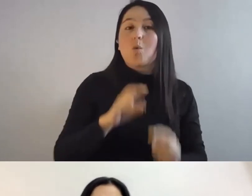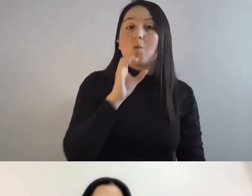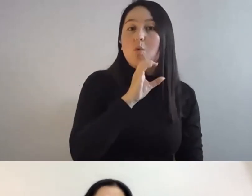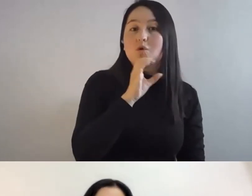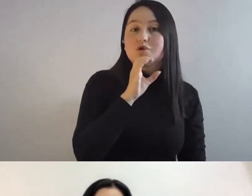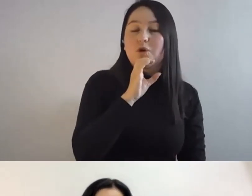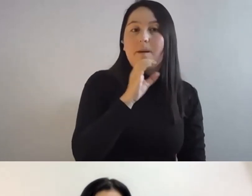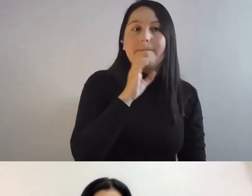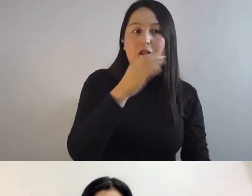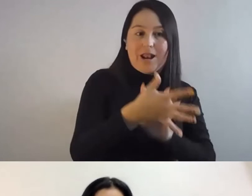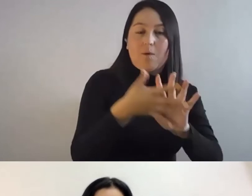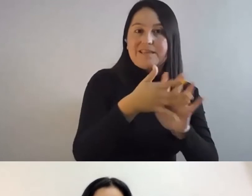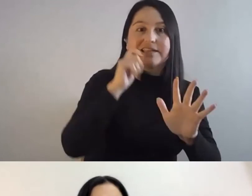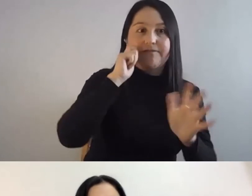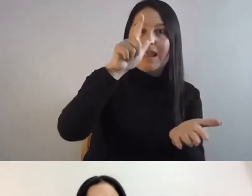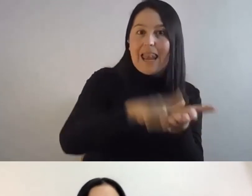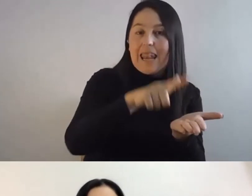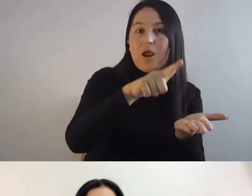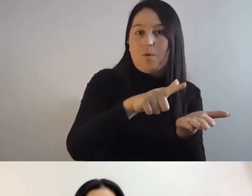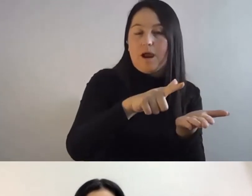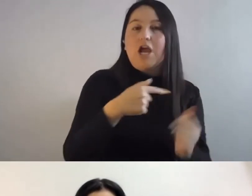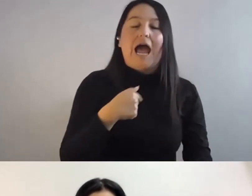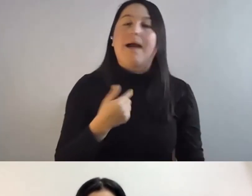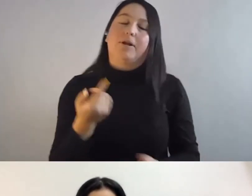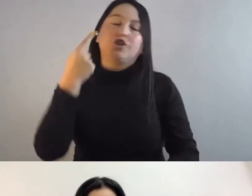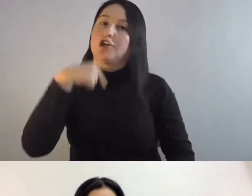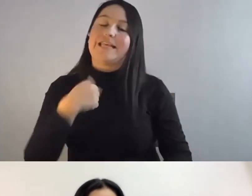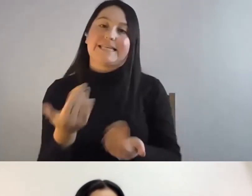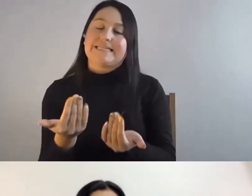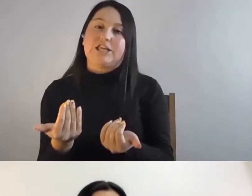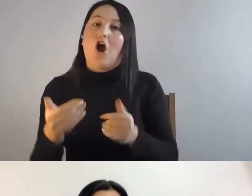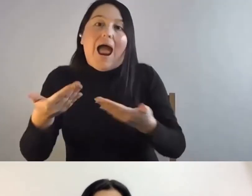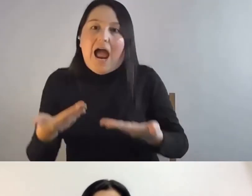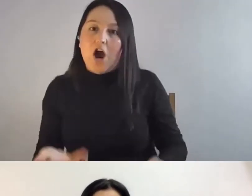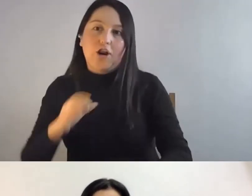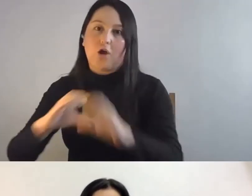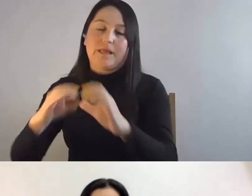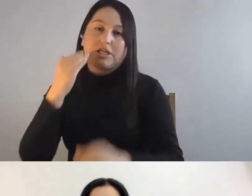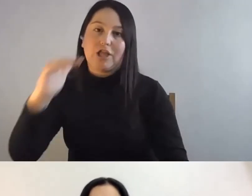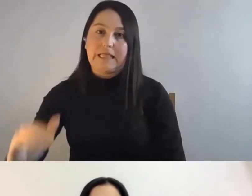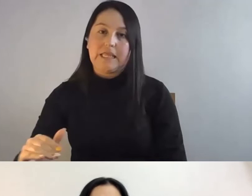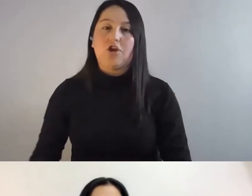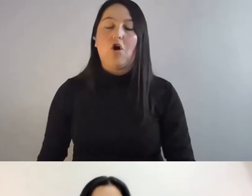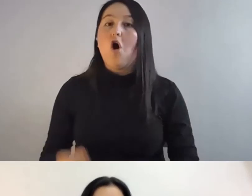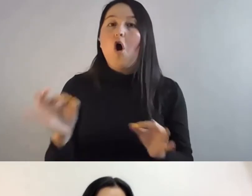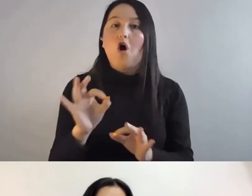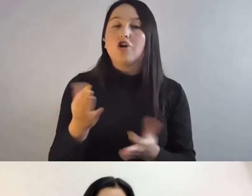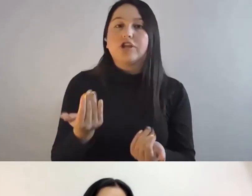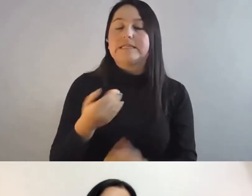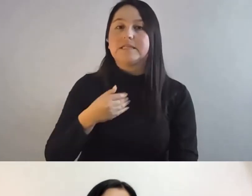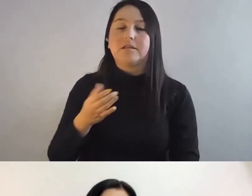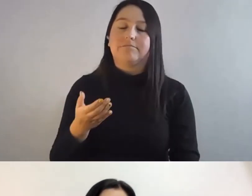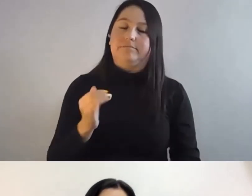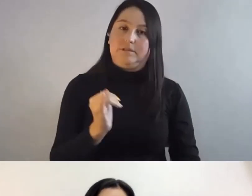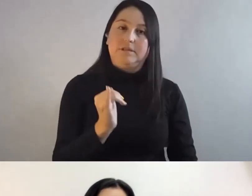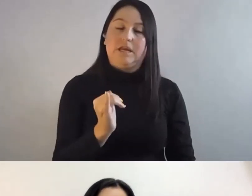Entonces, pero yo necesito comunicarme ahora con ese niño, yo necesito crear una empatía, crear una forma de comunicación. Entonces, bueno, claro, nosotros